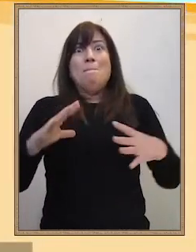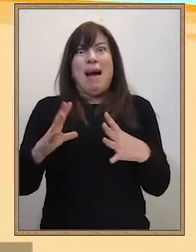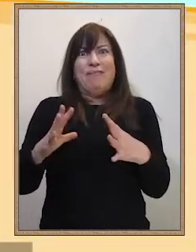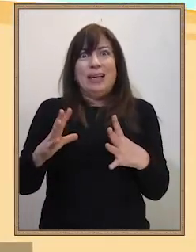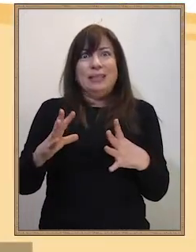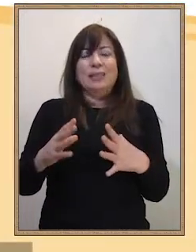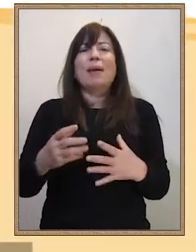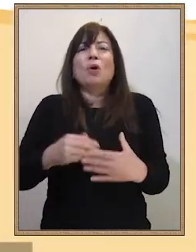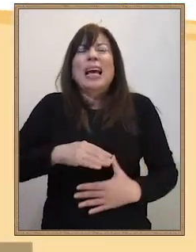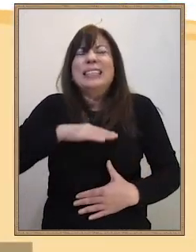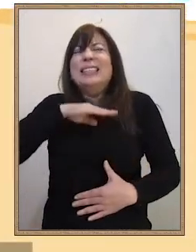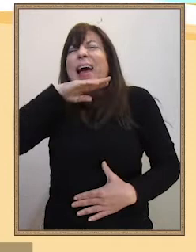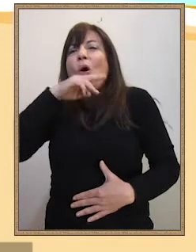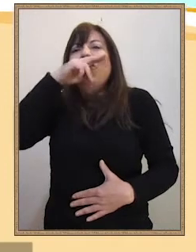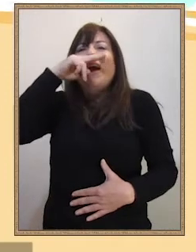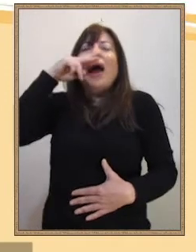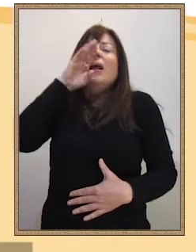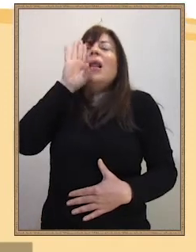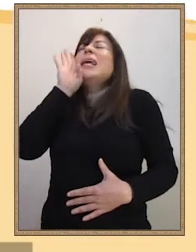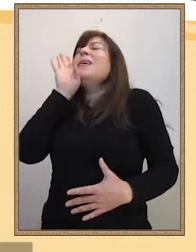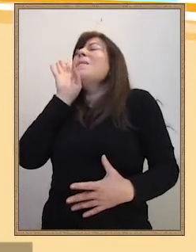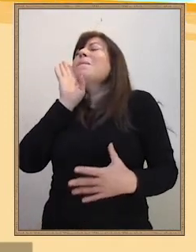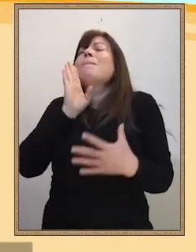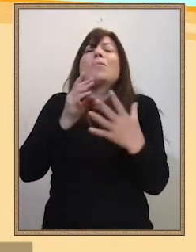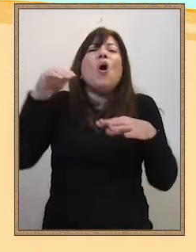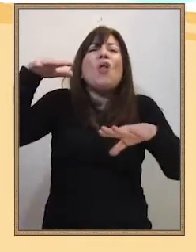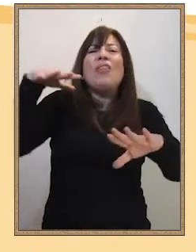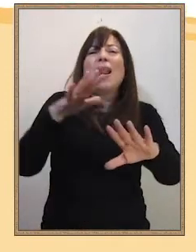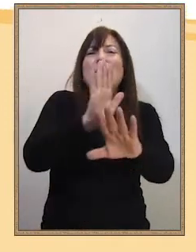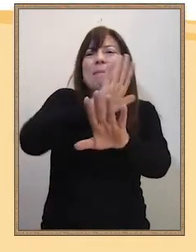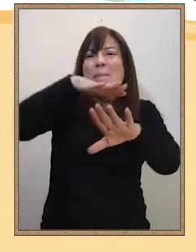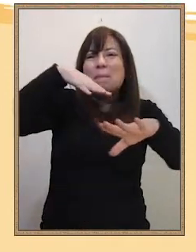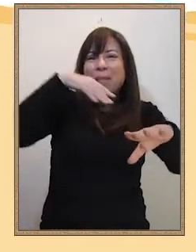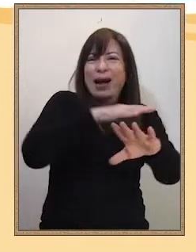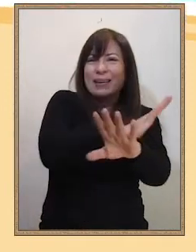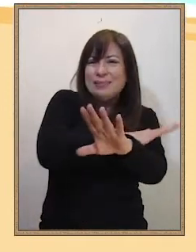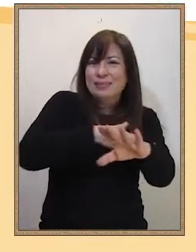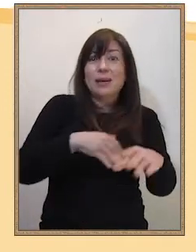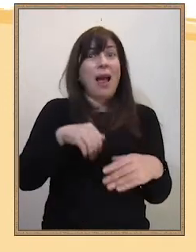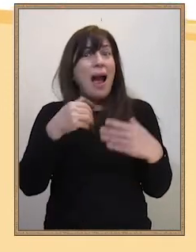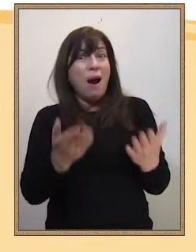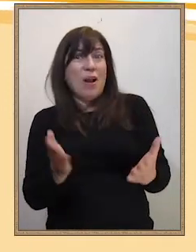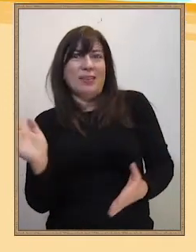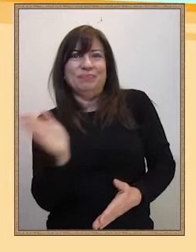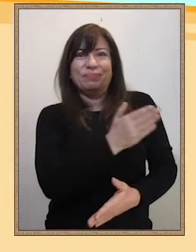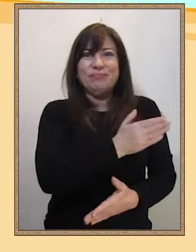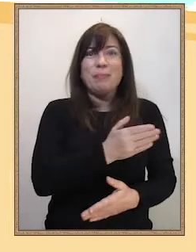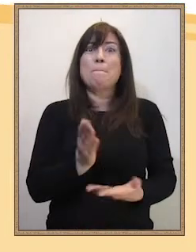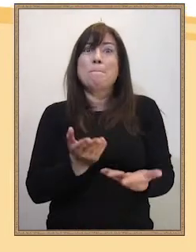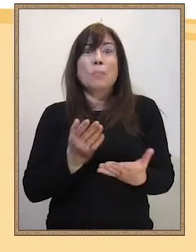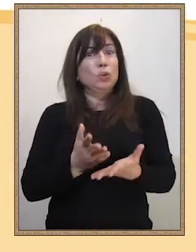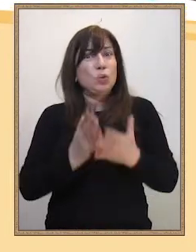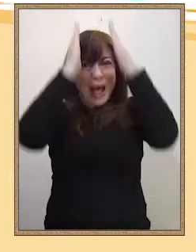estar llenos de aire puro y limpio del mar. Ahora vamos a hacer la postura del tiburón.